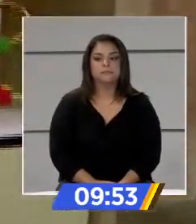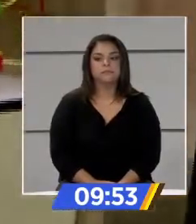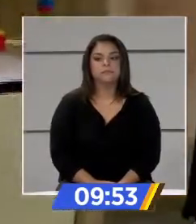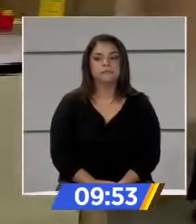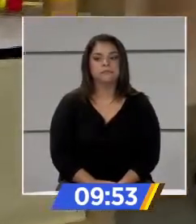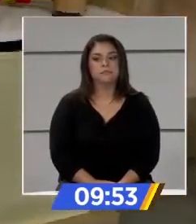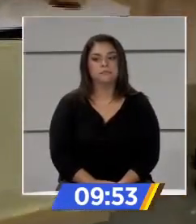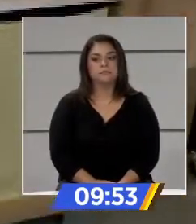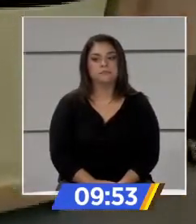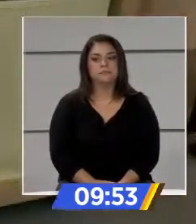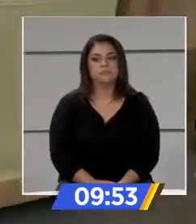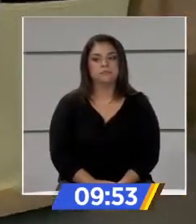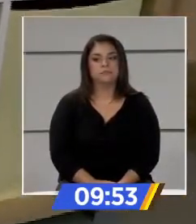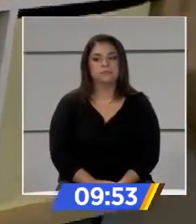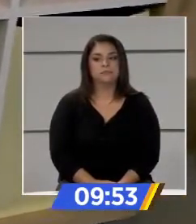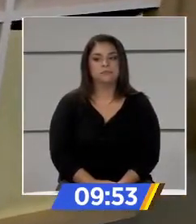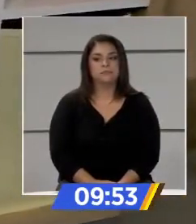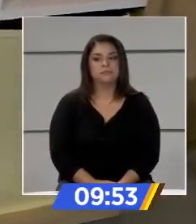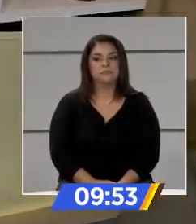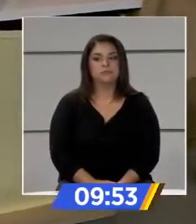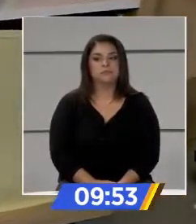acá. Entonces,